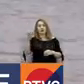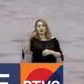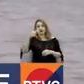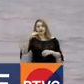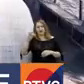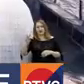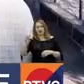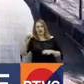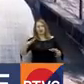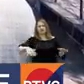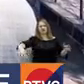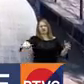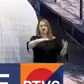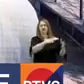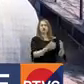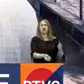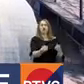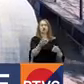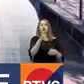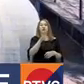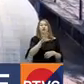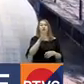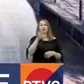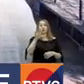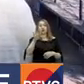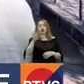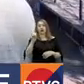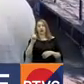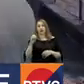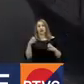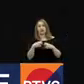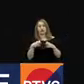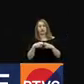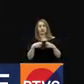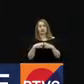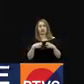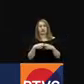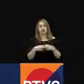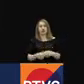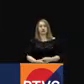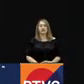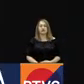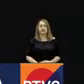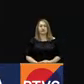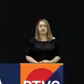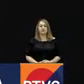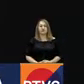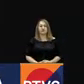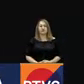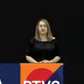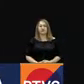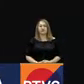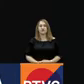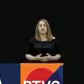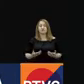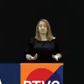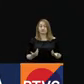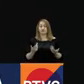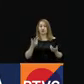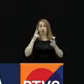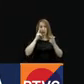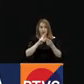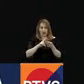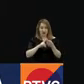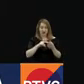capaz de generar 540 megavatios de energía después de conocer y visitar la